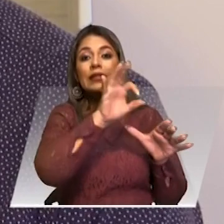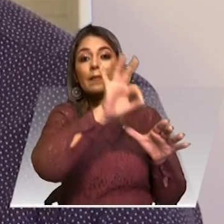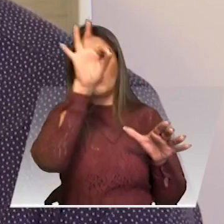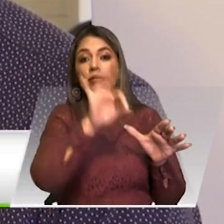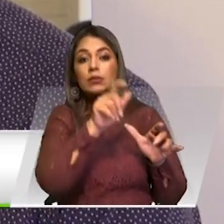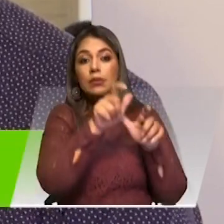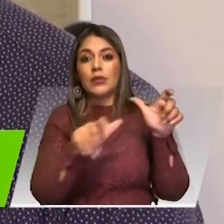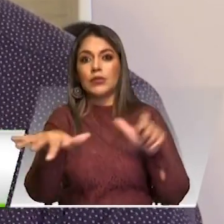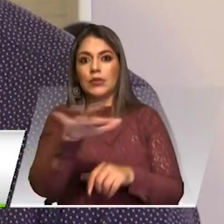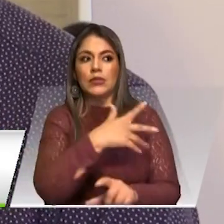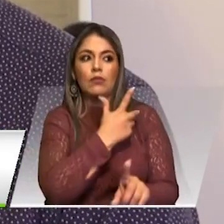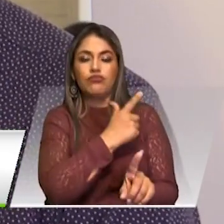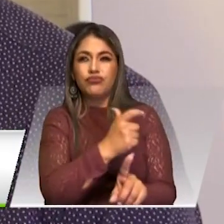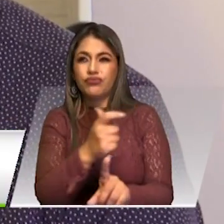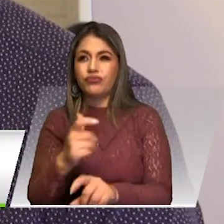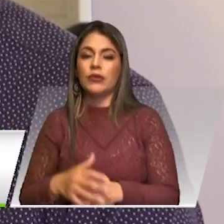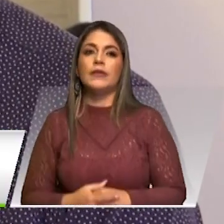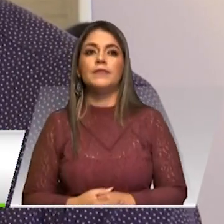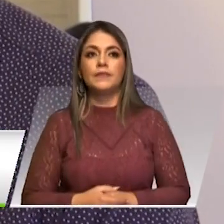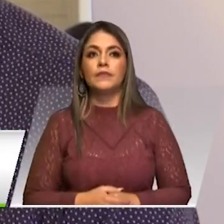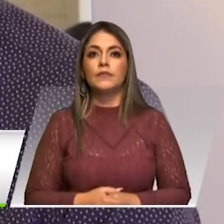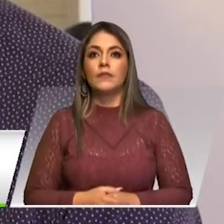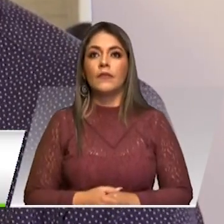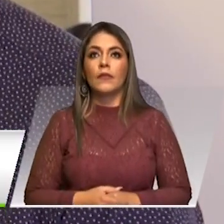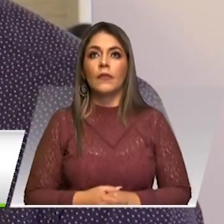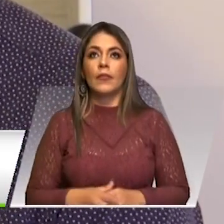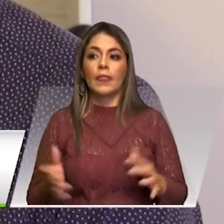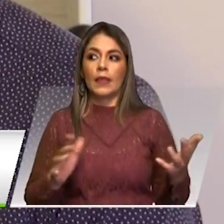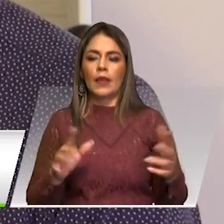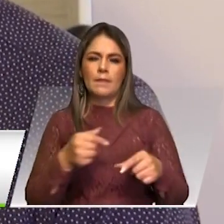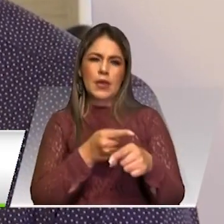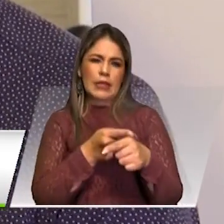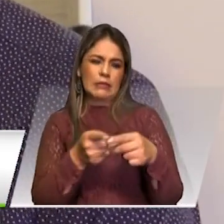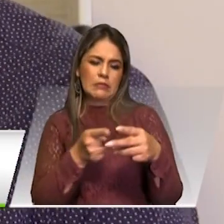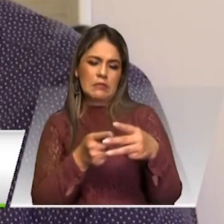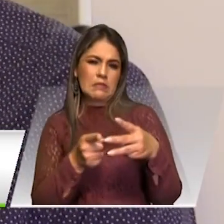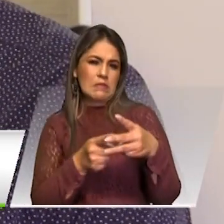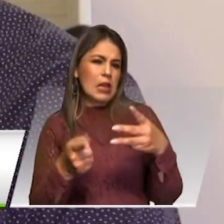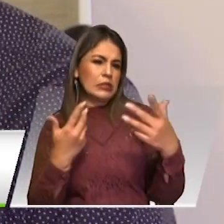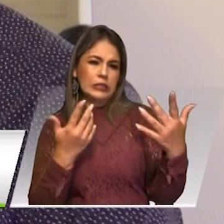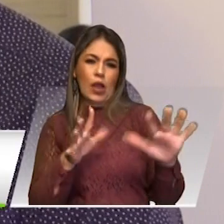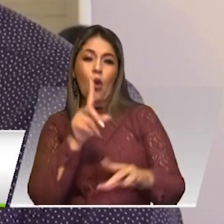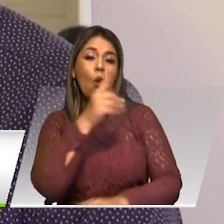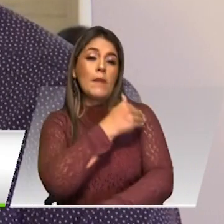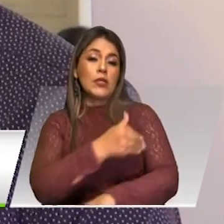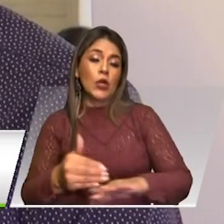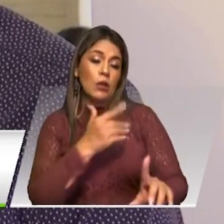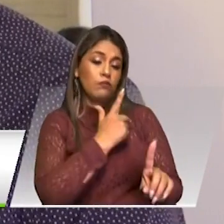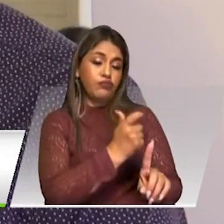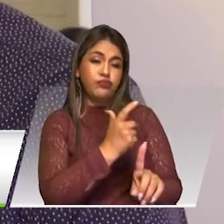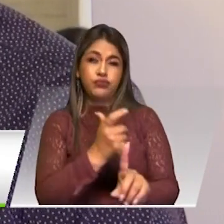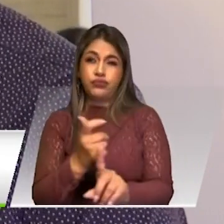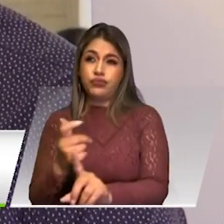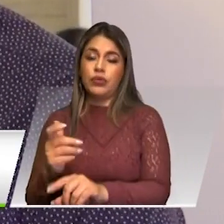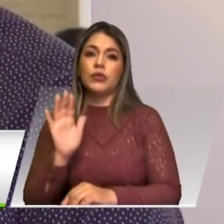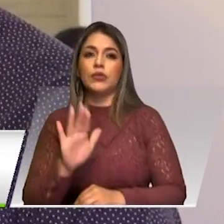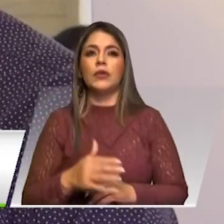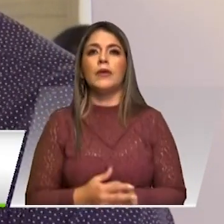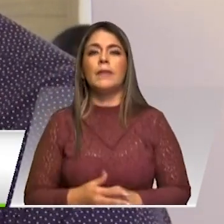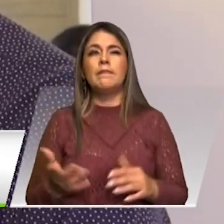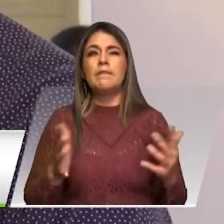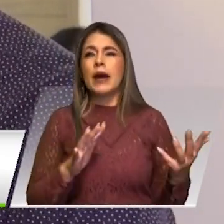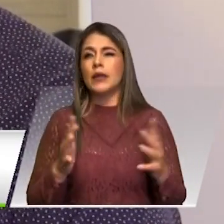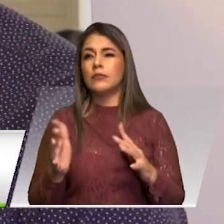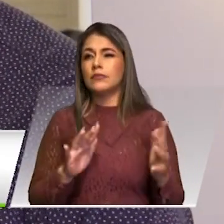esquemas completos del millón de vacunas que las esperamos en tres semanas aproximadamente pues por la frecuencia de la vacunación estaríamos